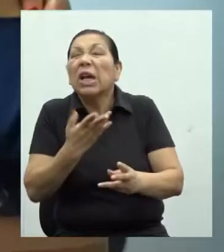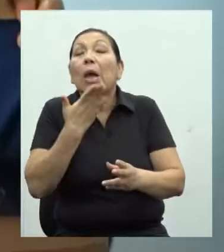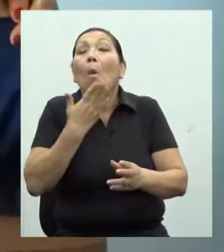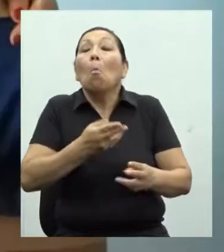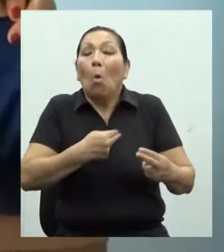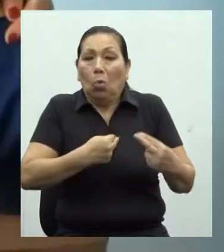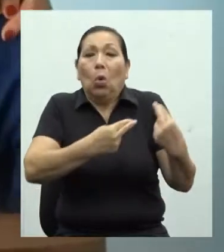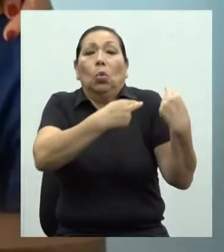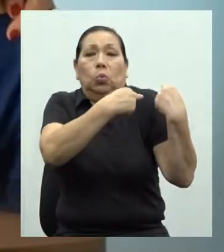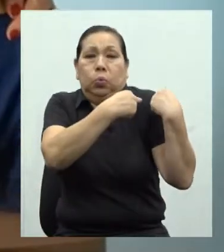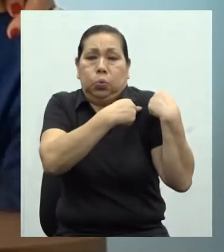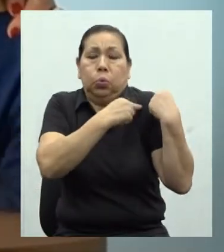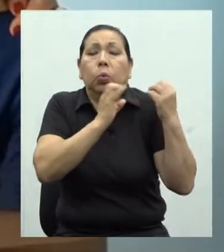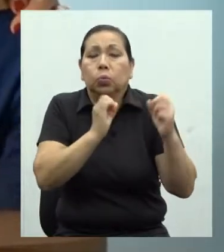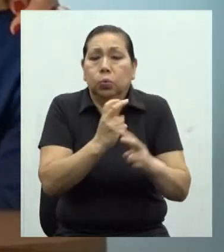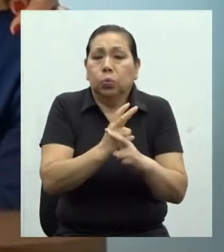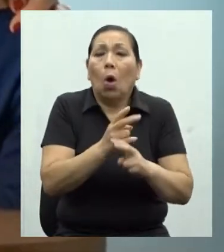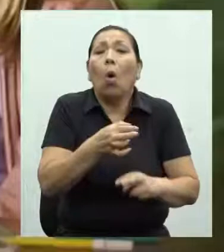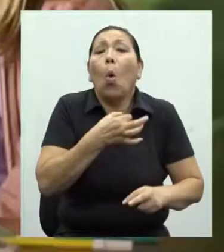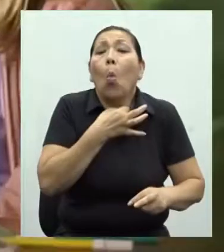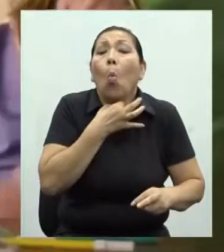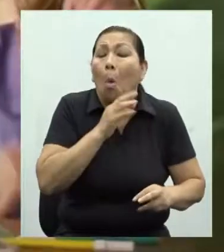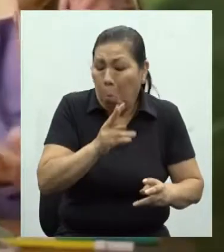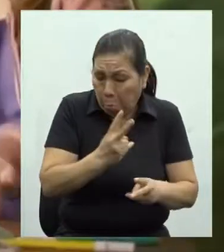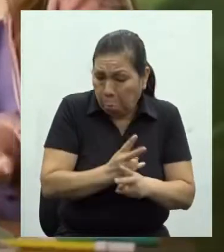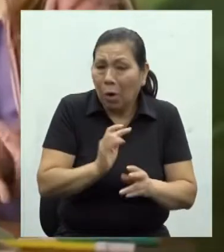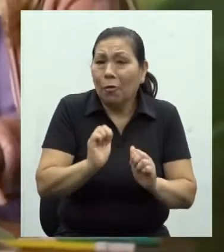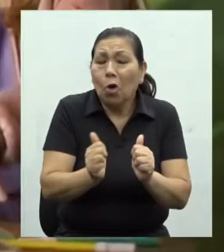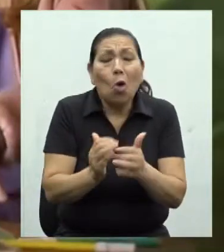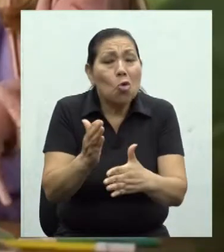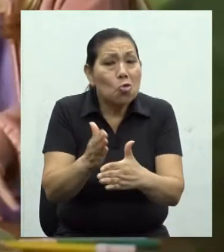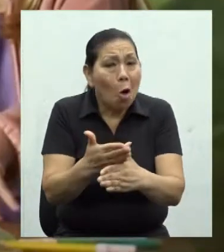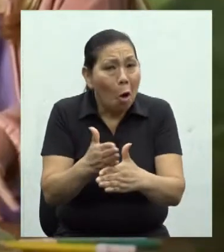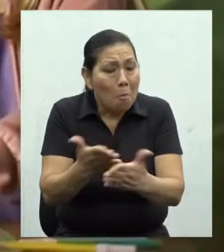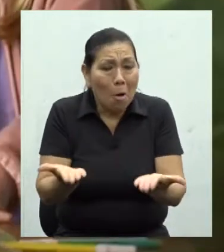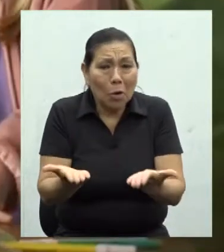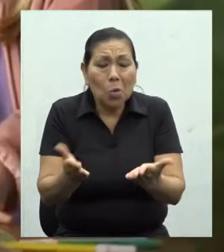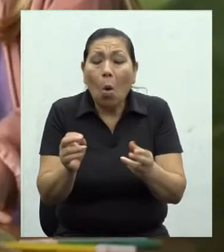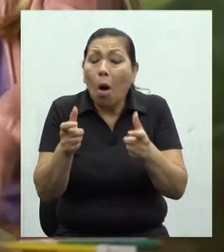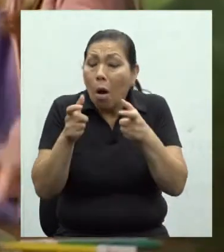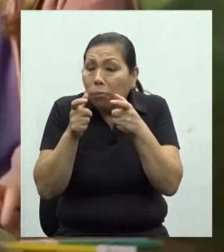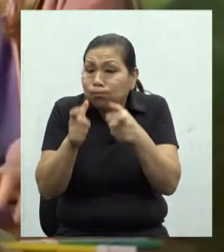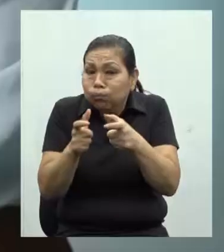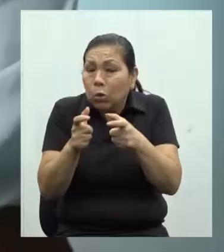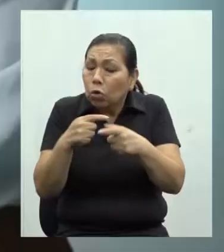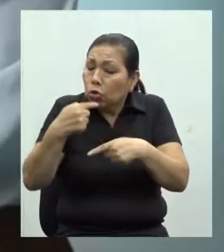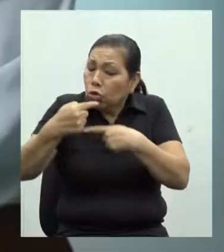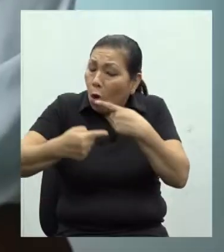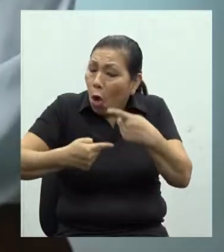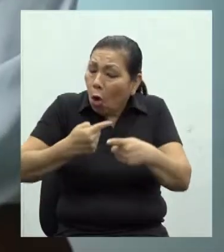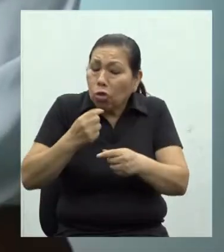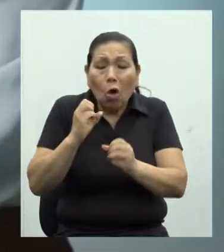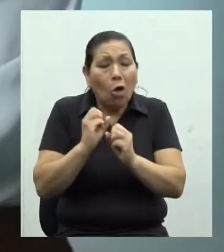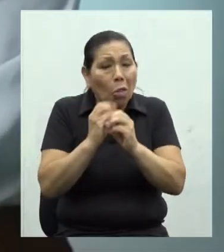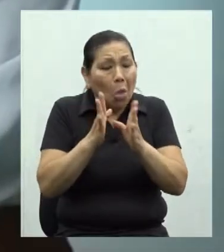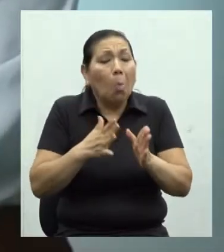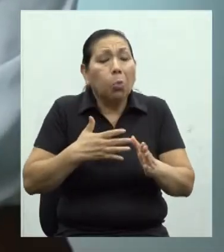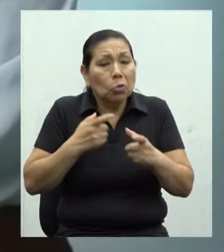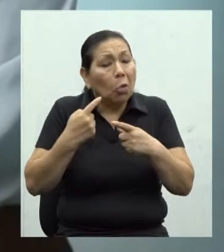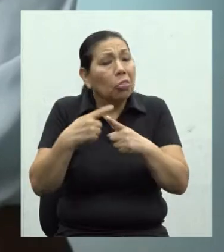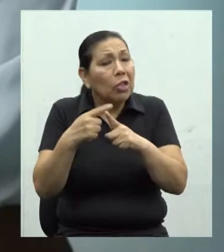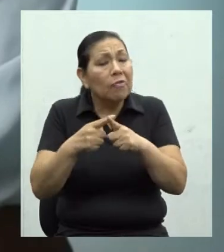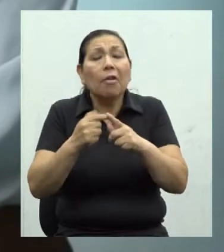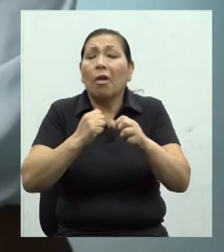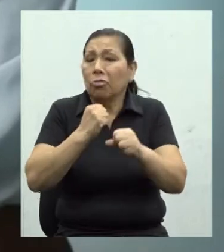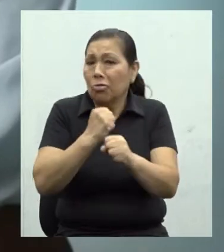encuentran imposibilitados por lo menos ordinariamente de compartir o supervisar diaria y directamente